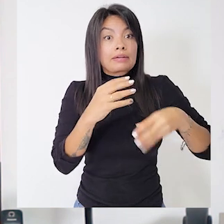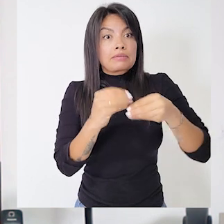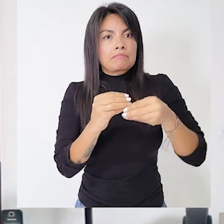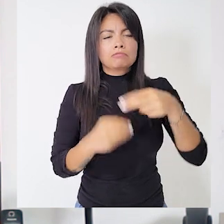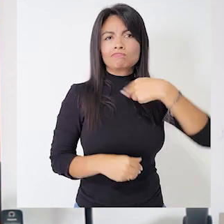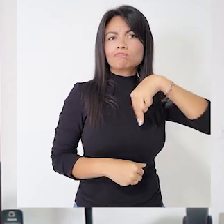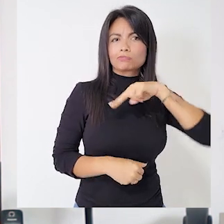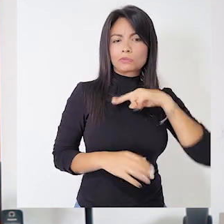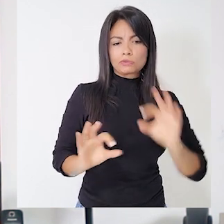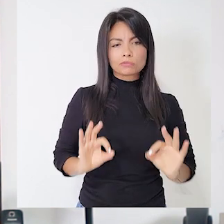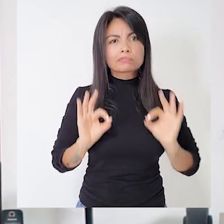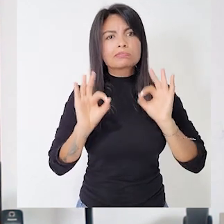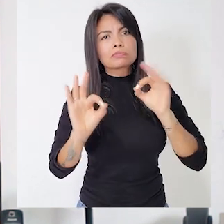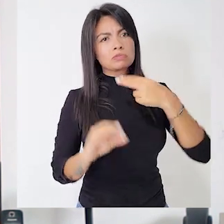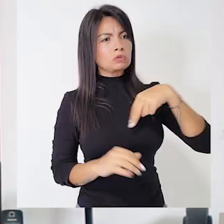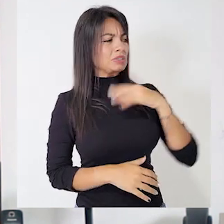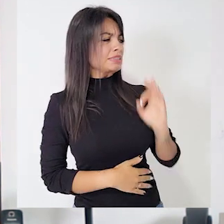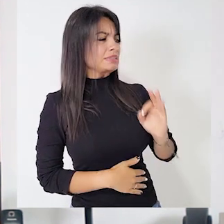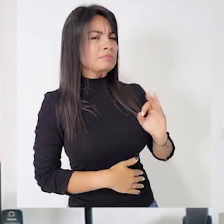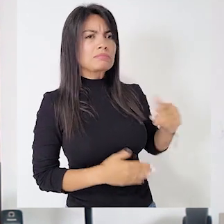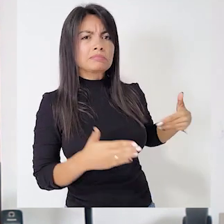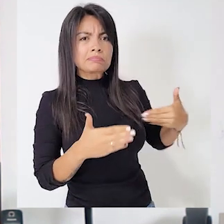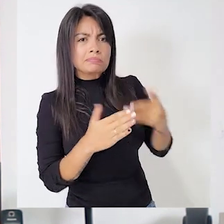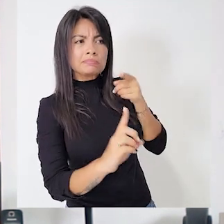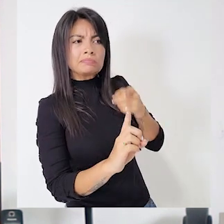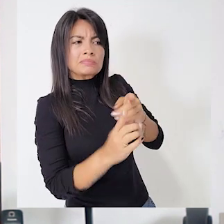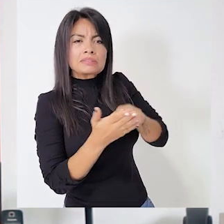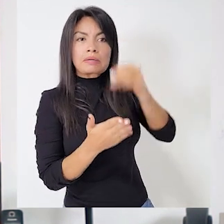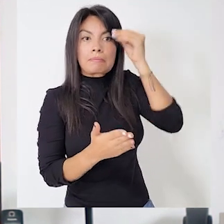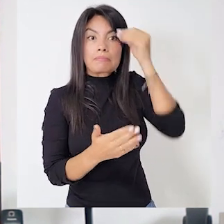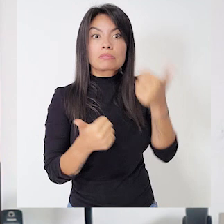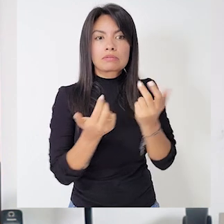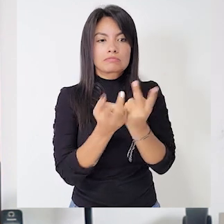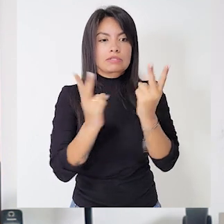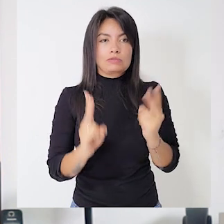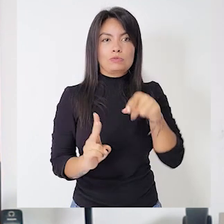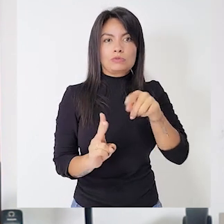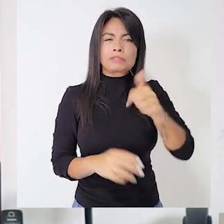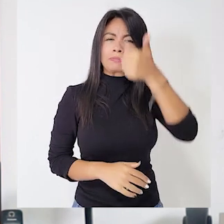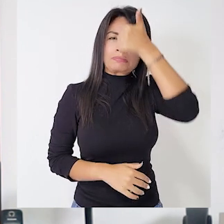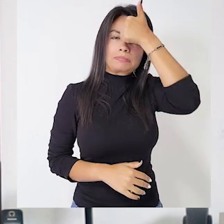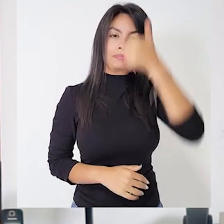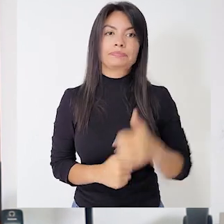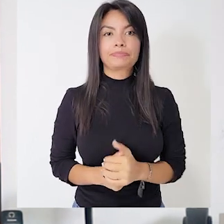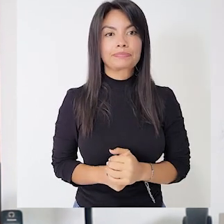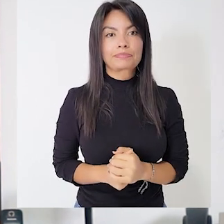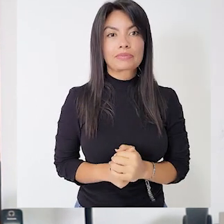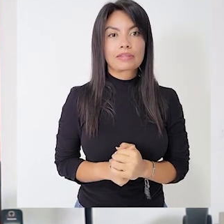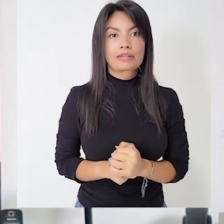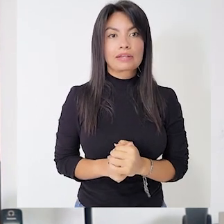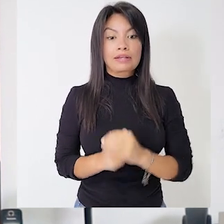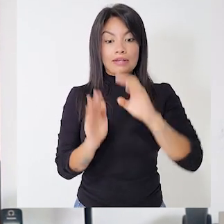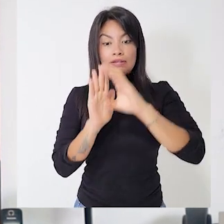además podamos garantizar eso que hemos dicho siempre, el aprendizaje de los estudiantes.